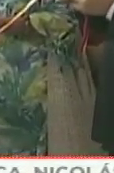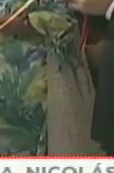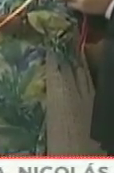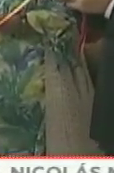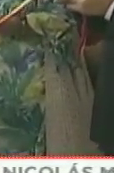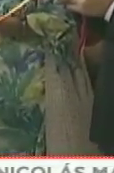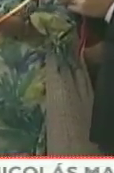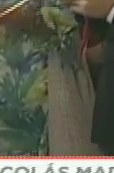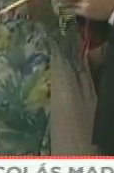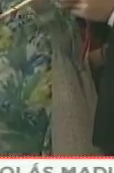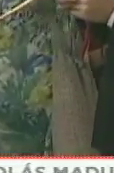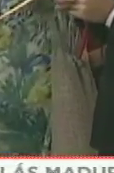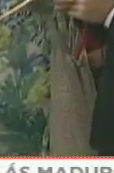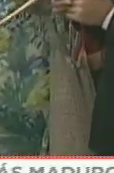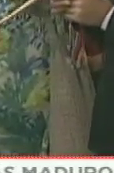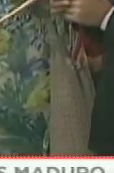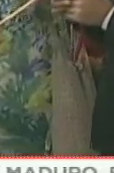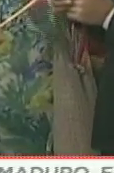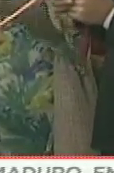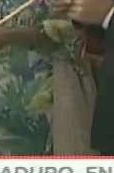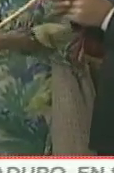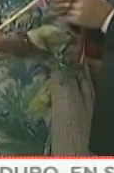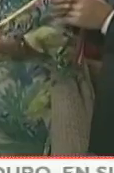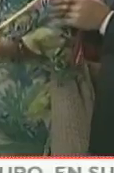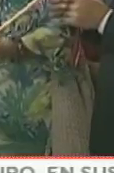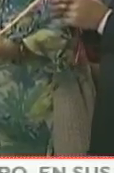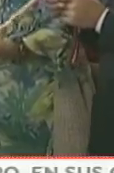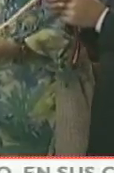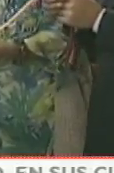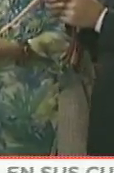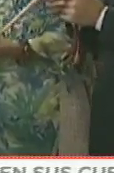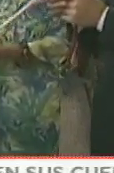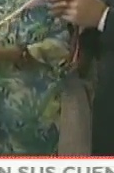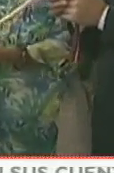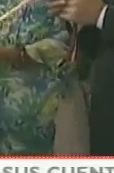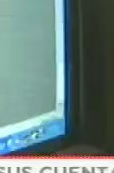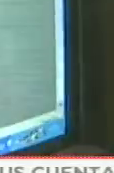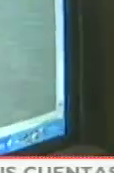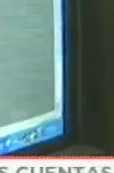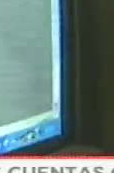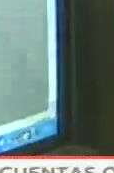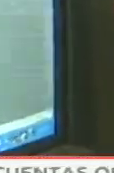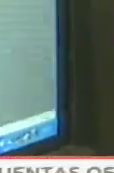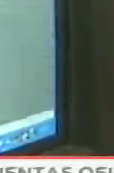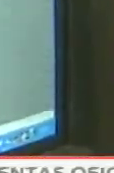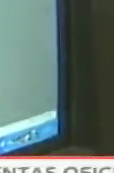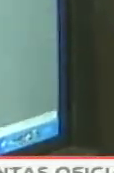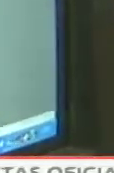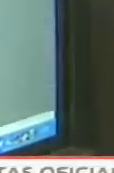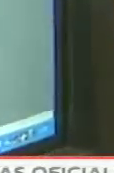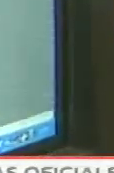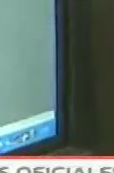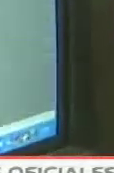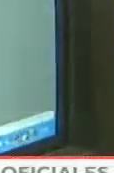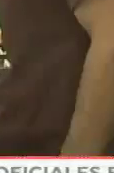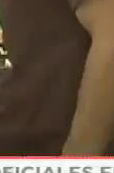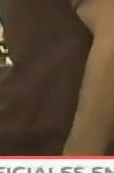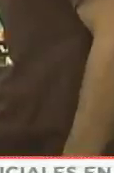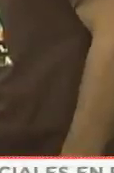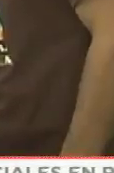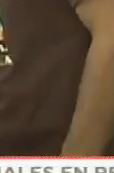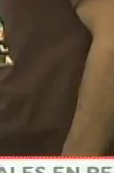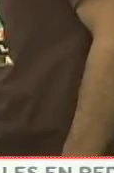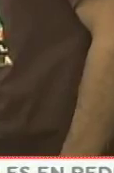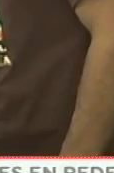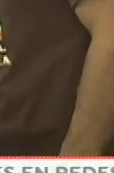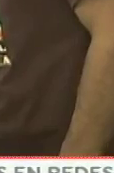ejemplo, la reparación de las computadoras, la reparación de los teléfonos celulares, la reparación de los artefactos eléctricos.